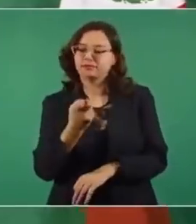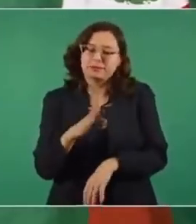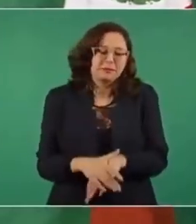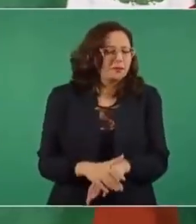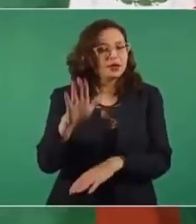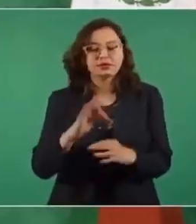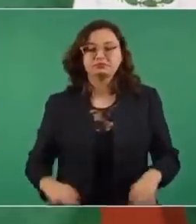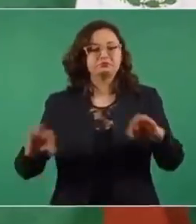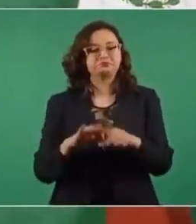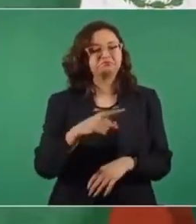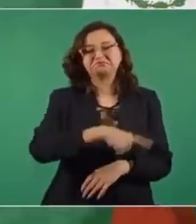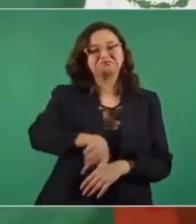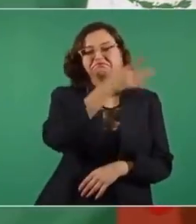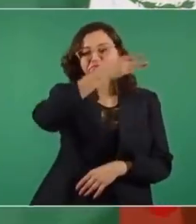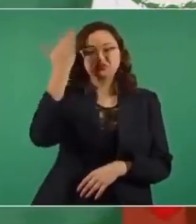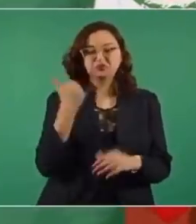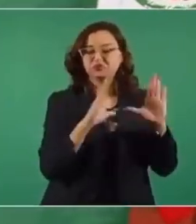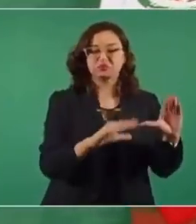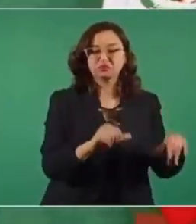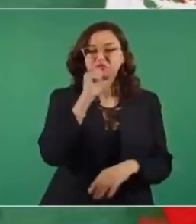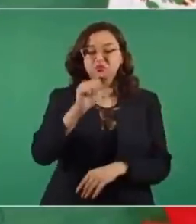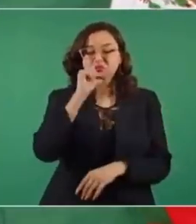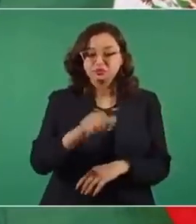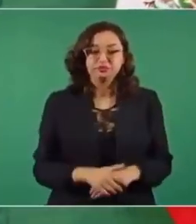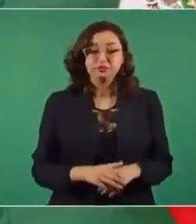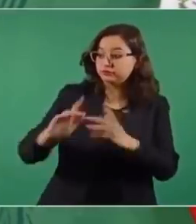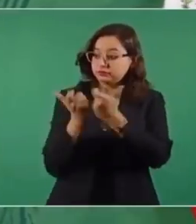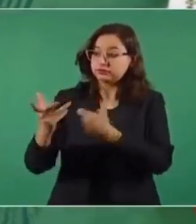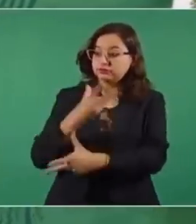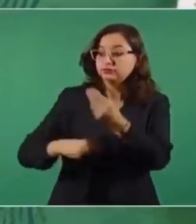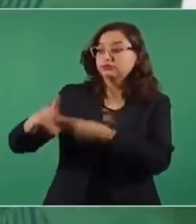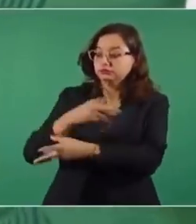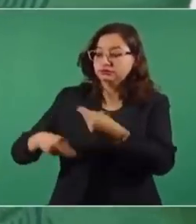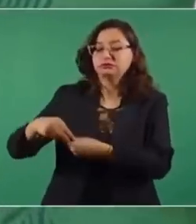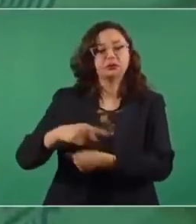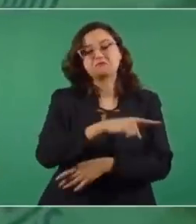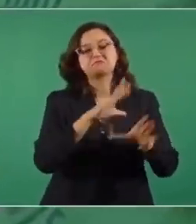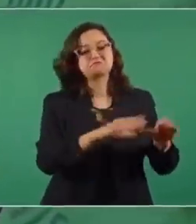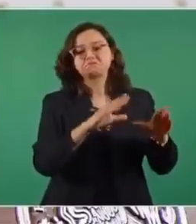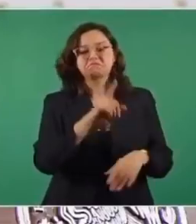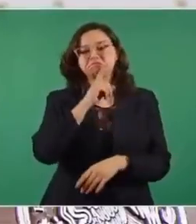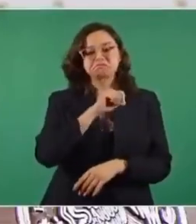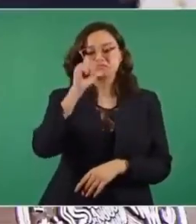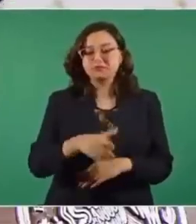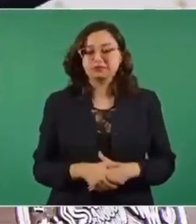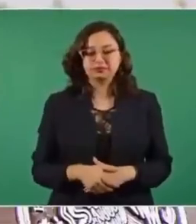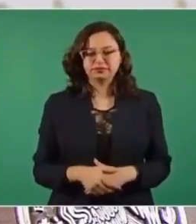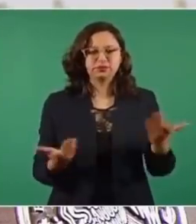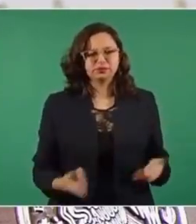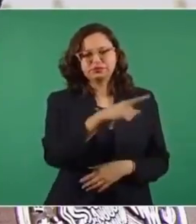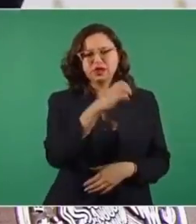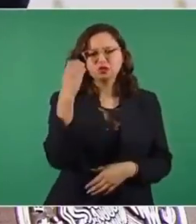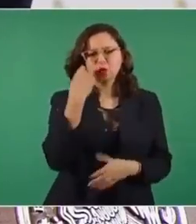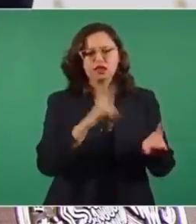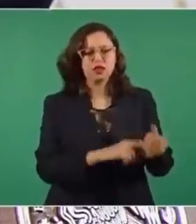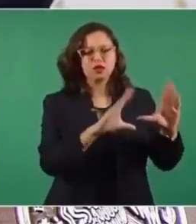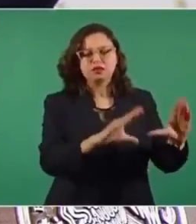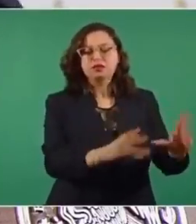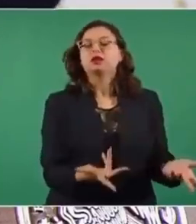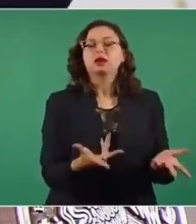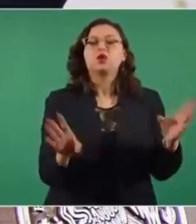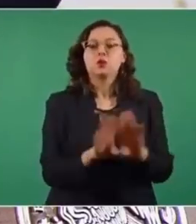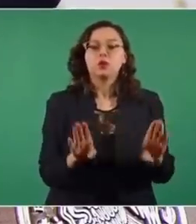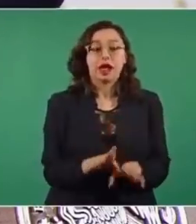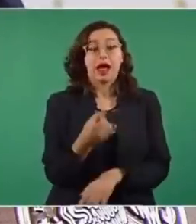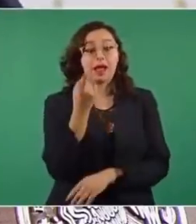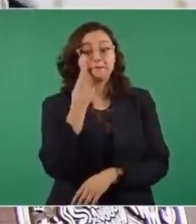bienestar. No les enseñan a que debe de fortalecerse la economía popular. ¿Qué les enseñan? Pues cómo se permite que ganen cada